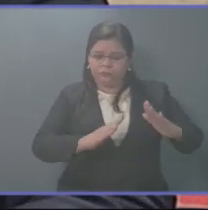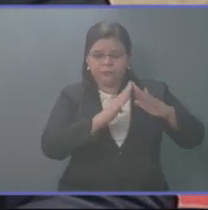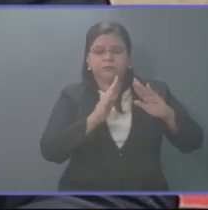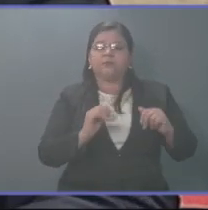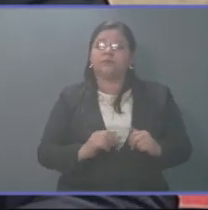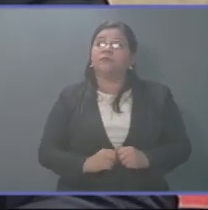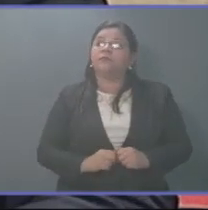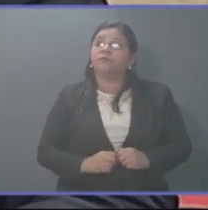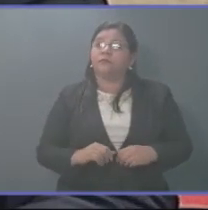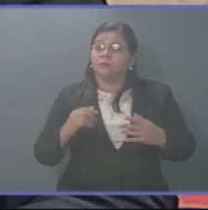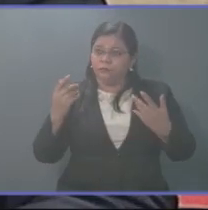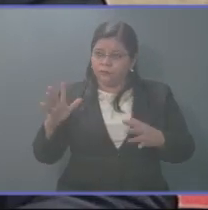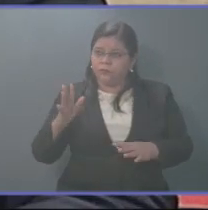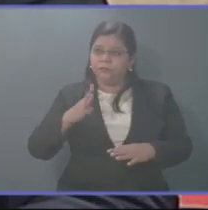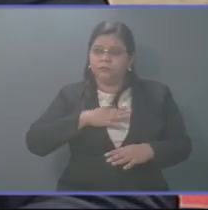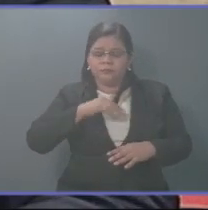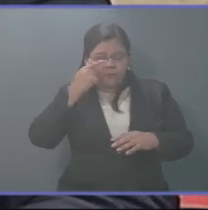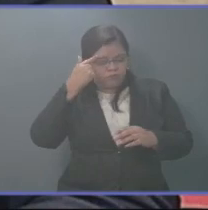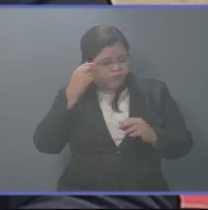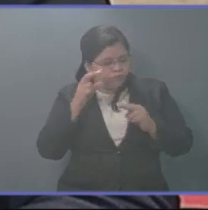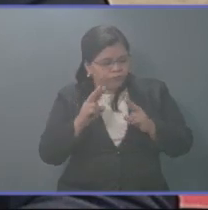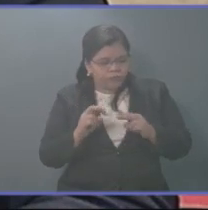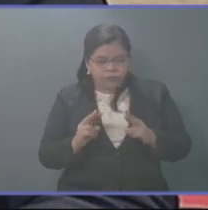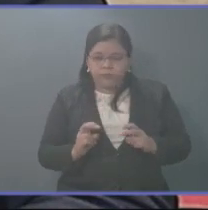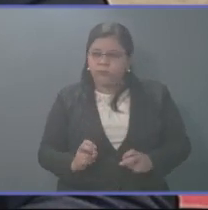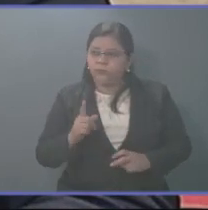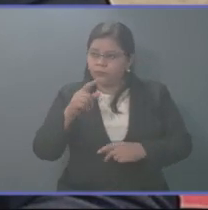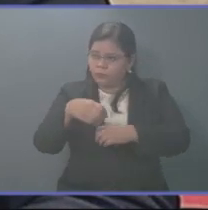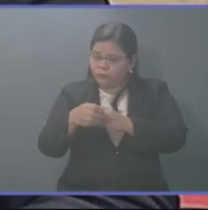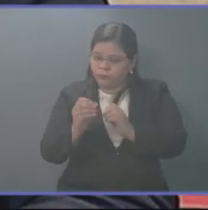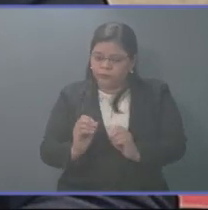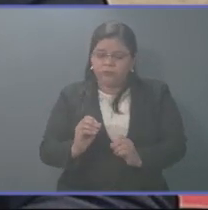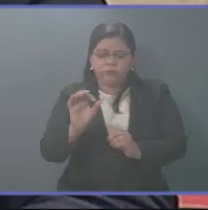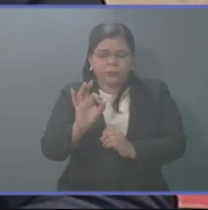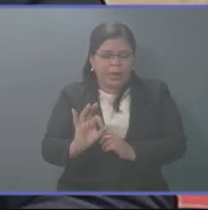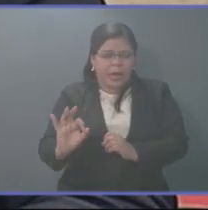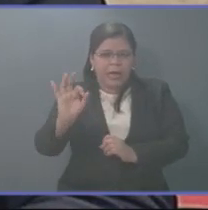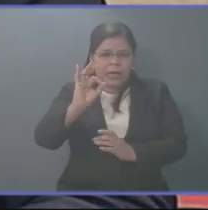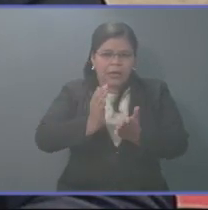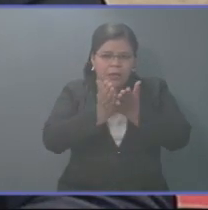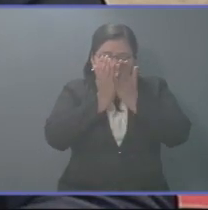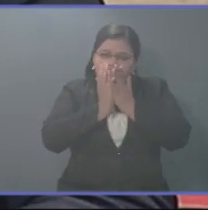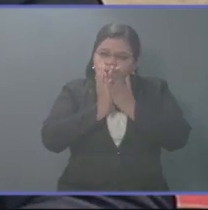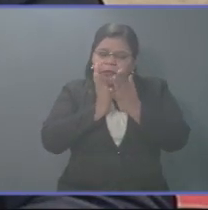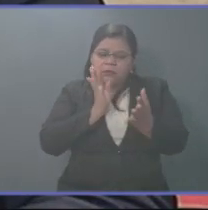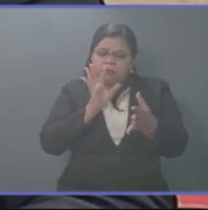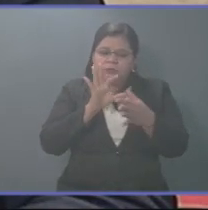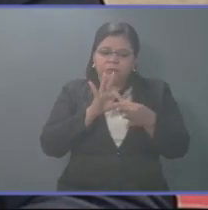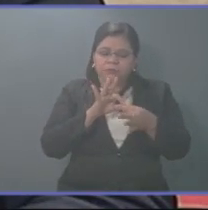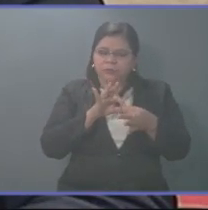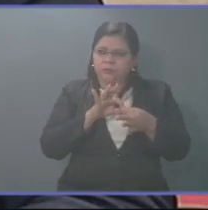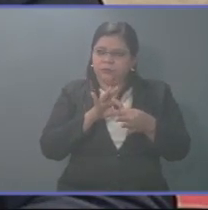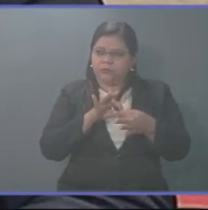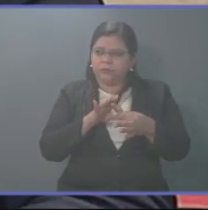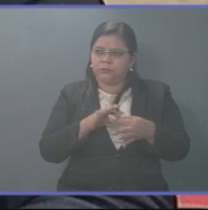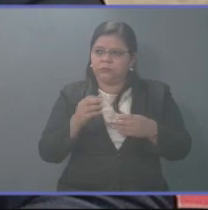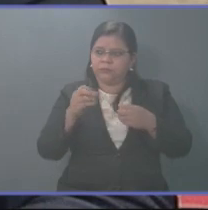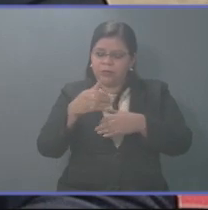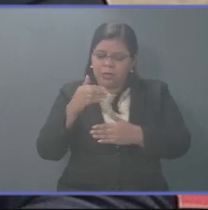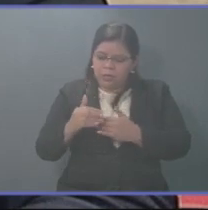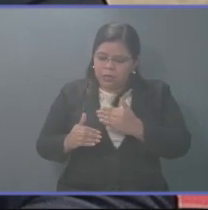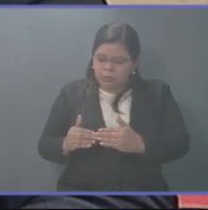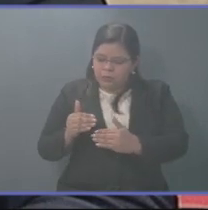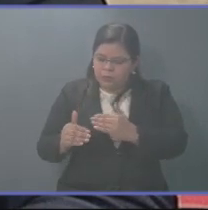Y tenemos los análisis. Tenemos un departamento de calidad de agua que depende del departamento de